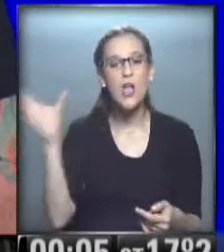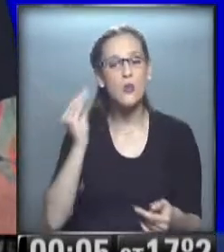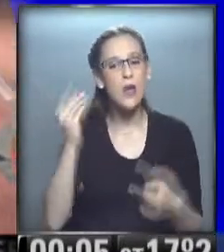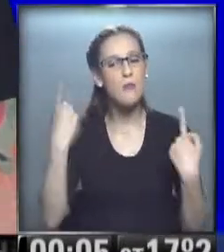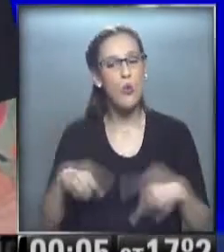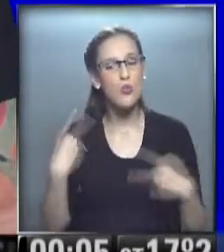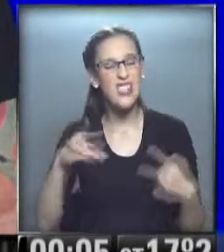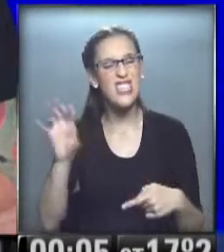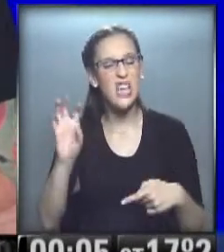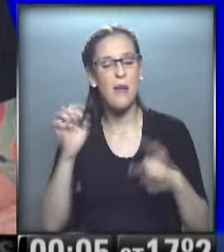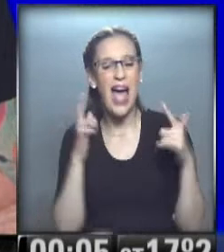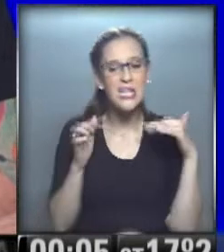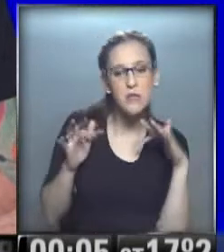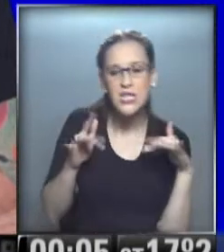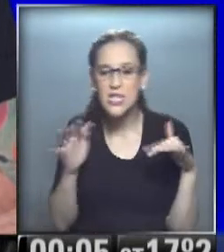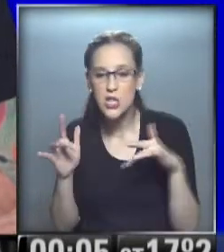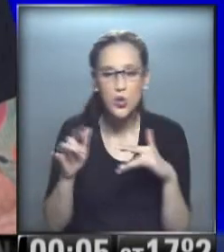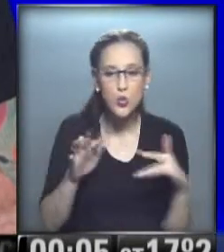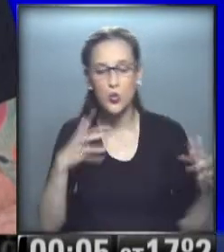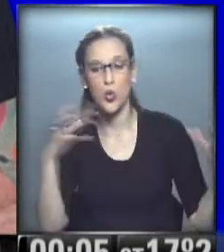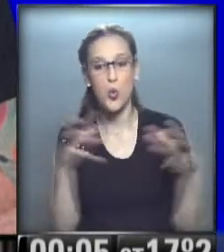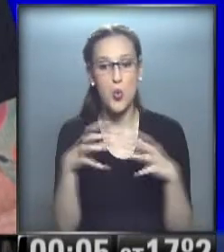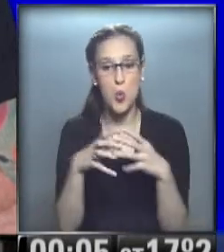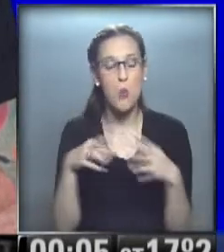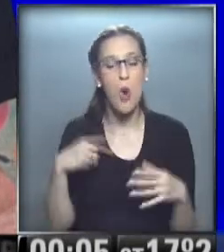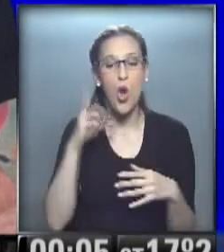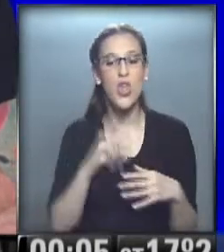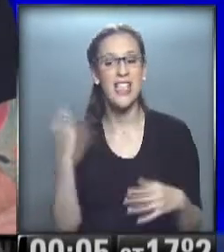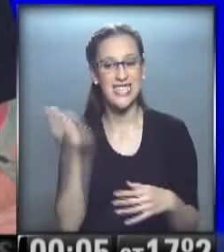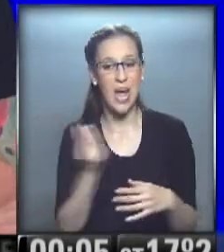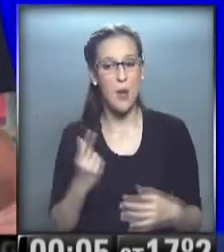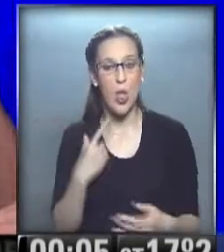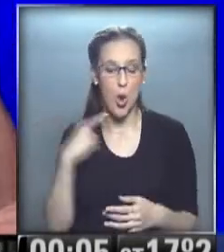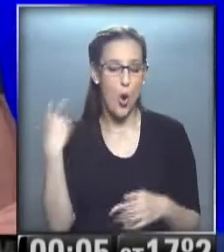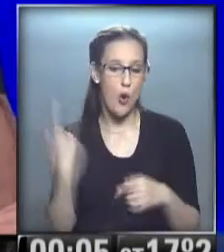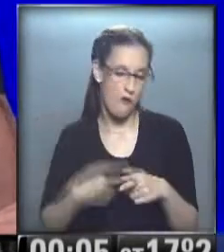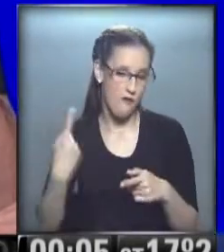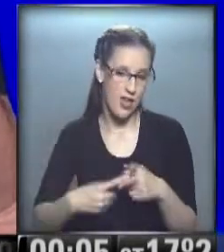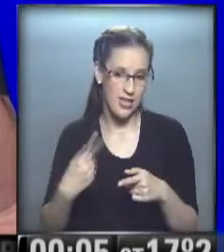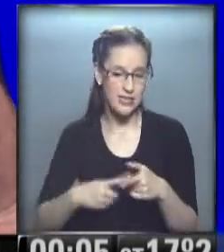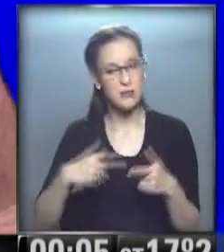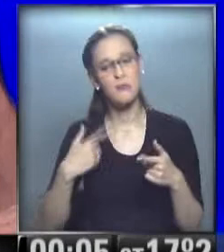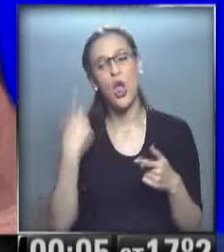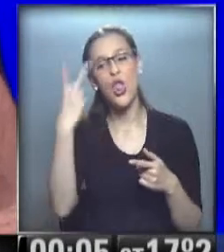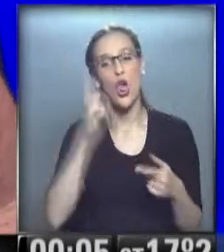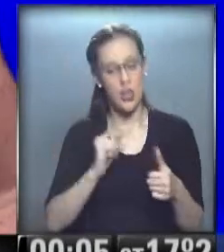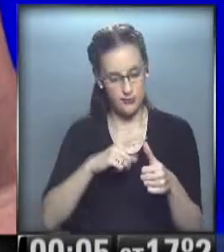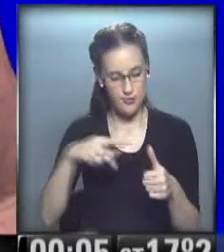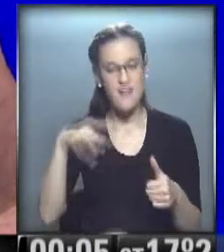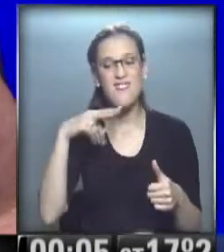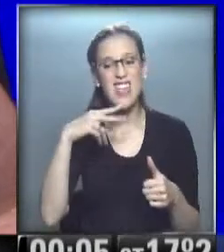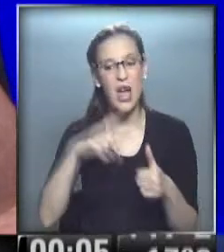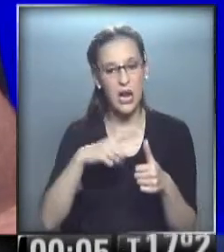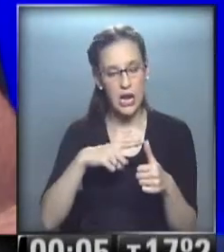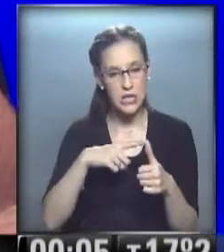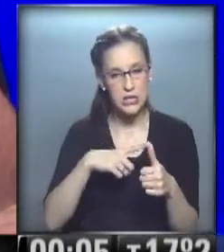Espíritus, que es una de las bandas que va a estar tocando el sábado. Esto va a ser, se va a llevar en dos días. El viernes, por un